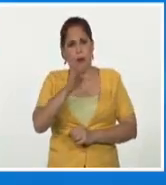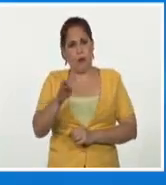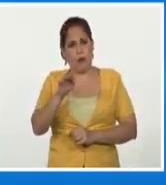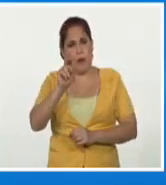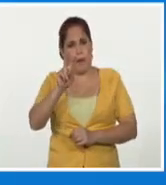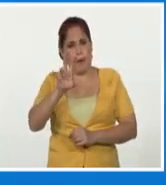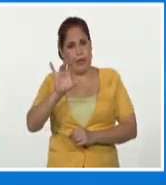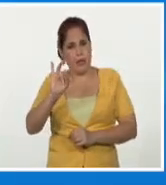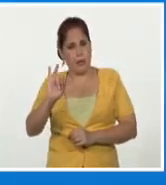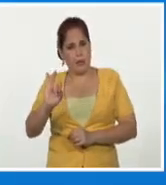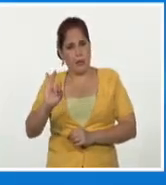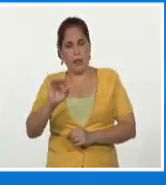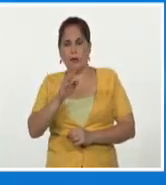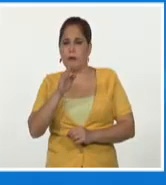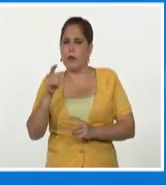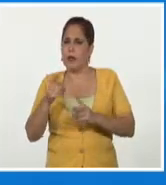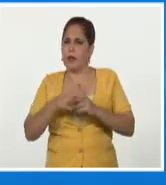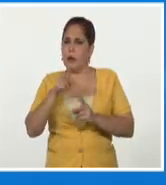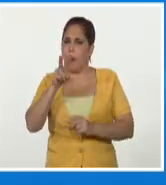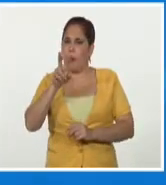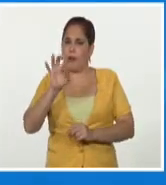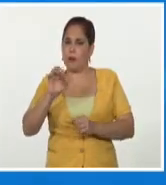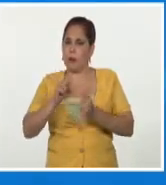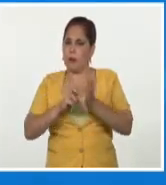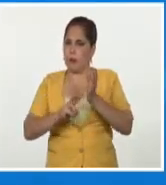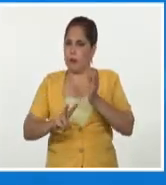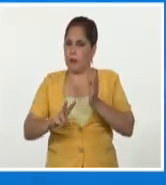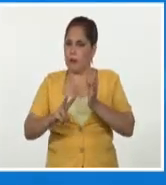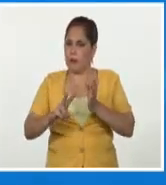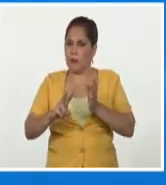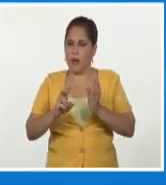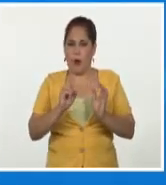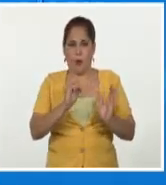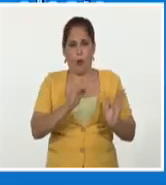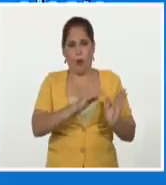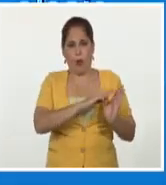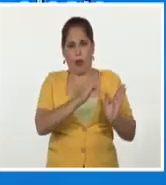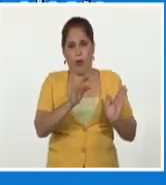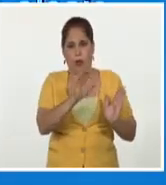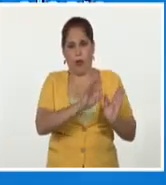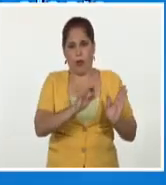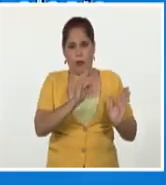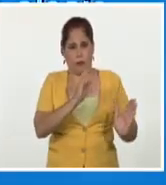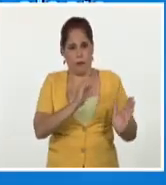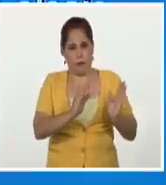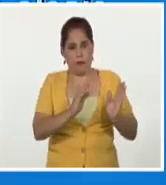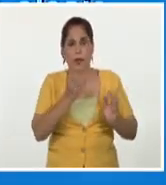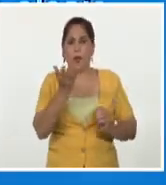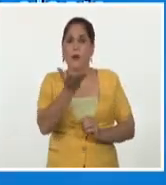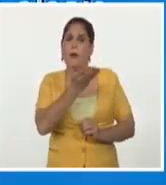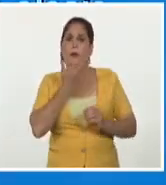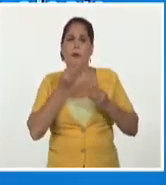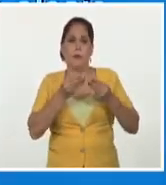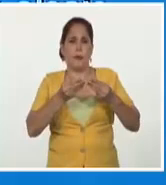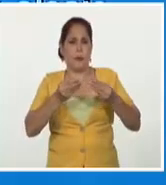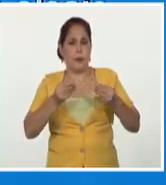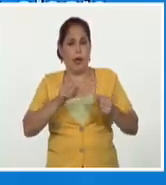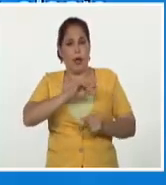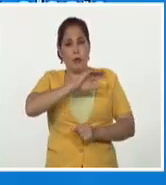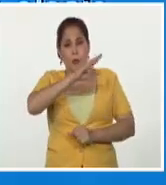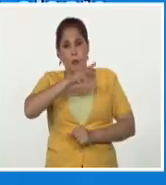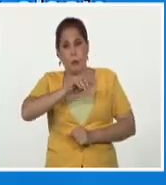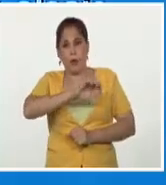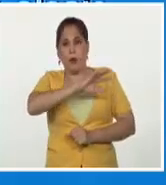27 y 28 grados en las provincias del sur oriental los vientos serán variables débiles durante todo el día habrá oleaje en el